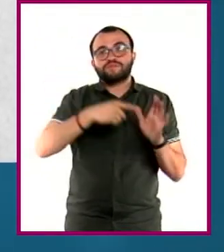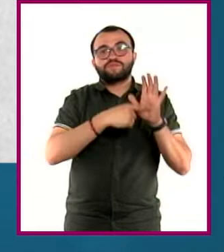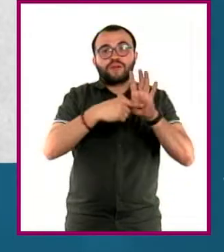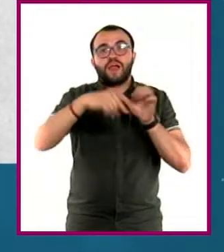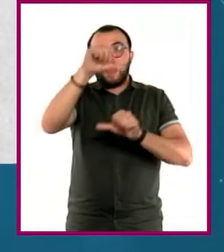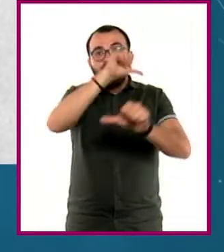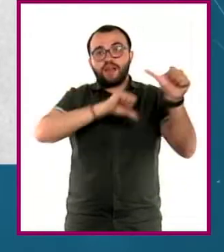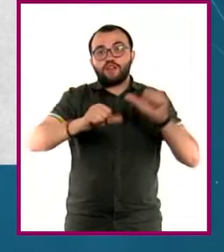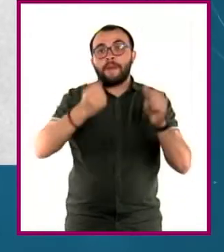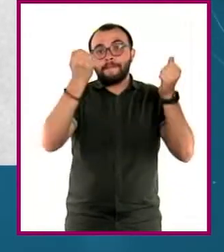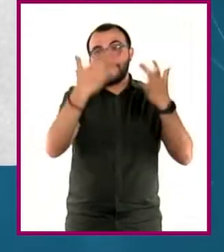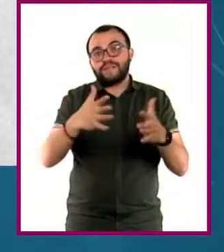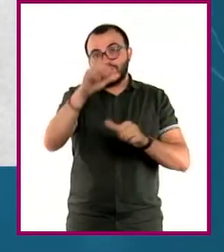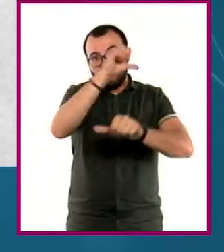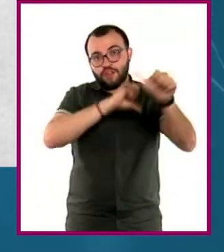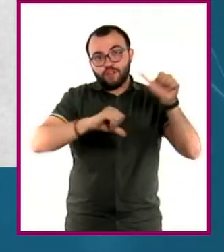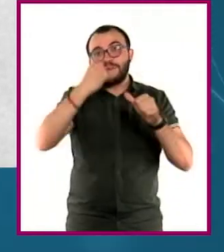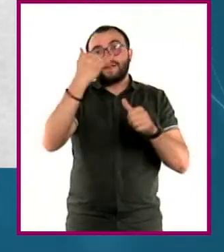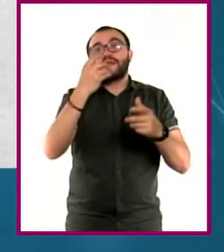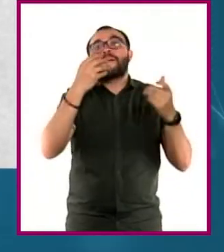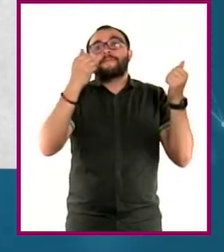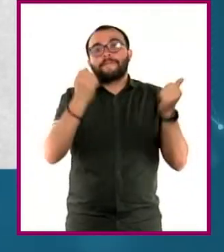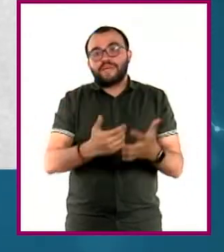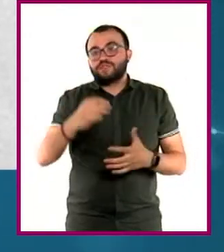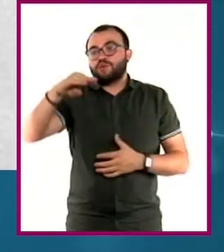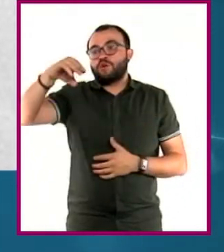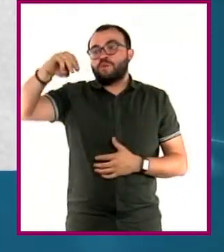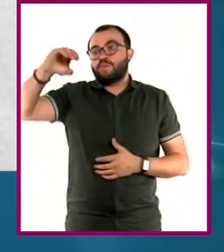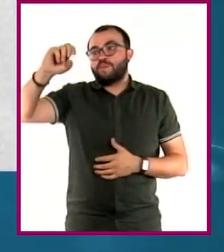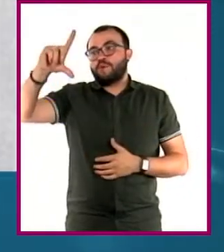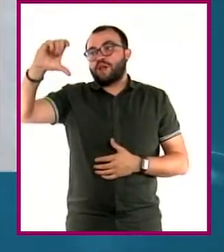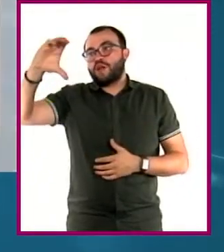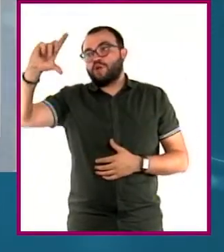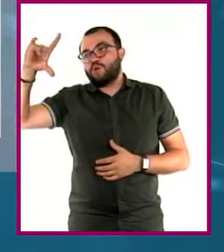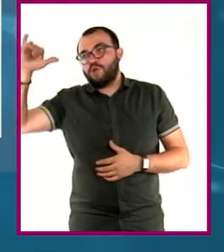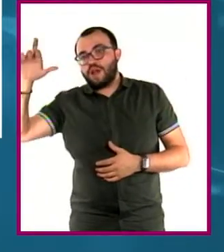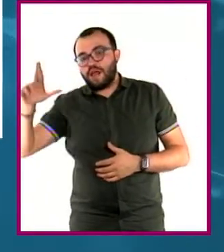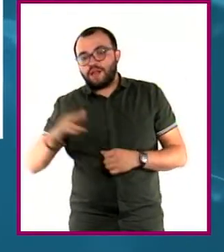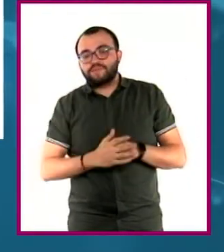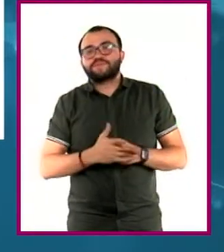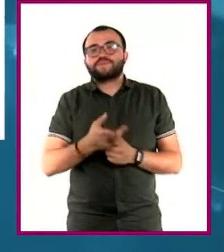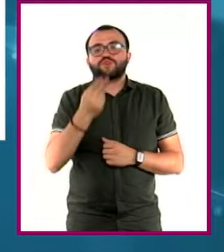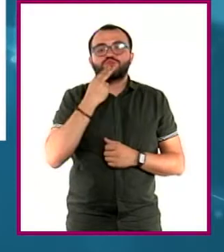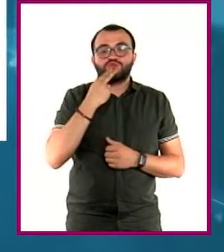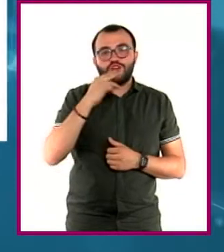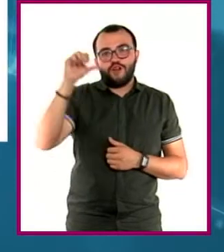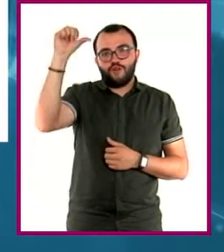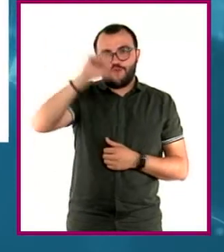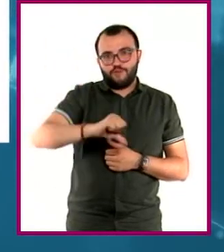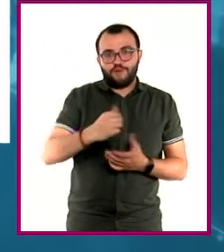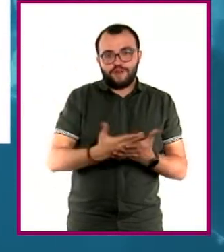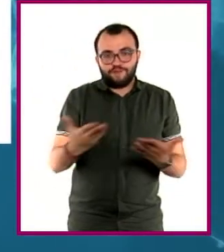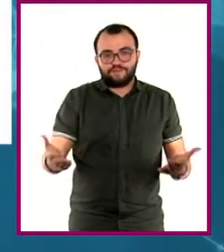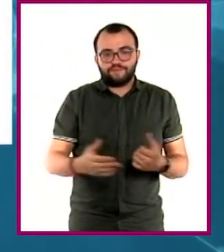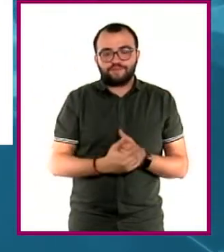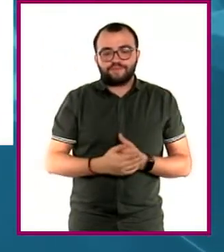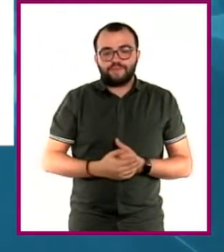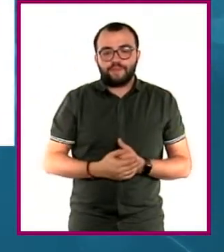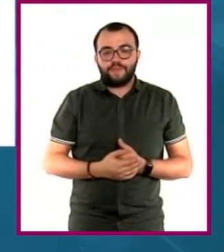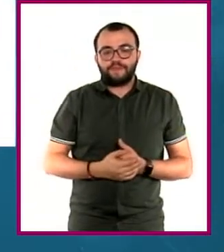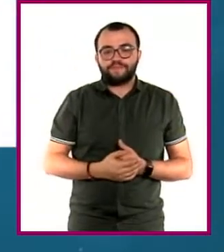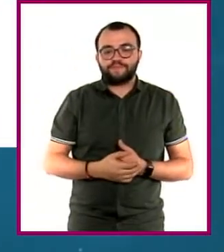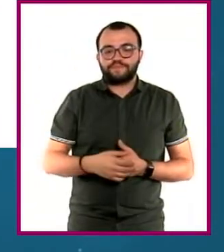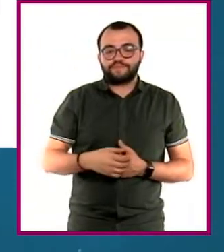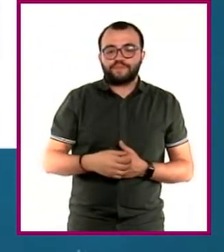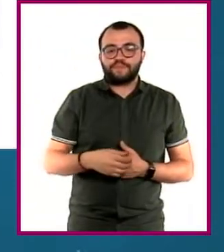atómico y peso molecular para proponer su tabla periódica, en la cual se basó la usada hoy en día.